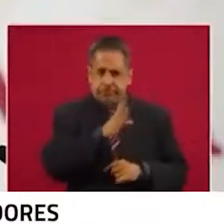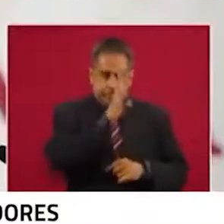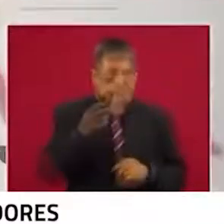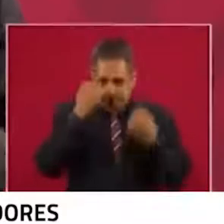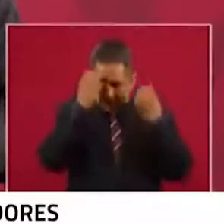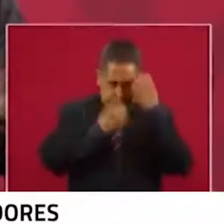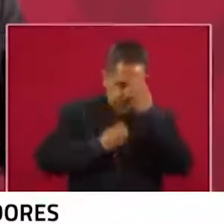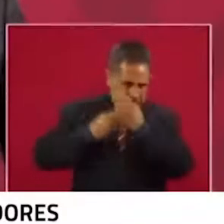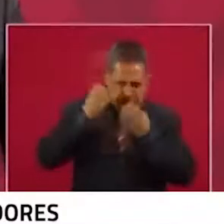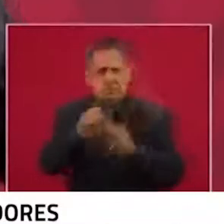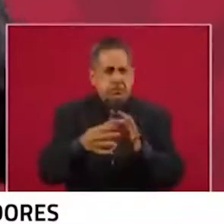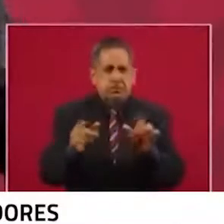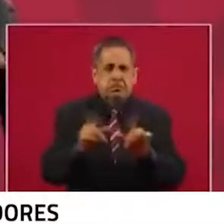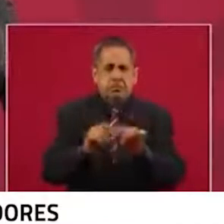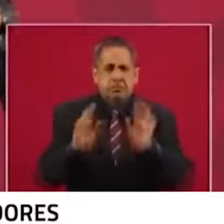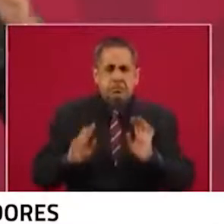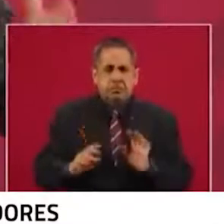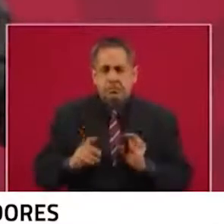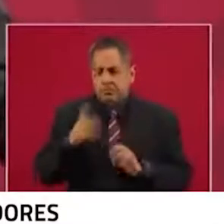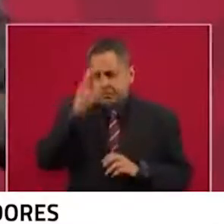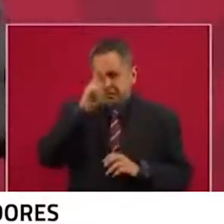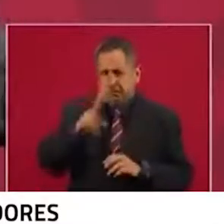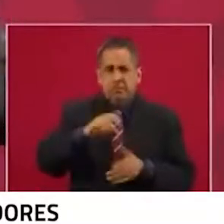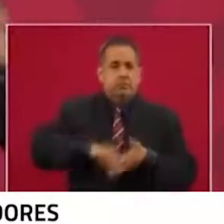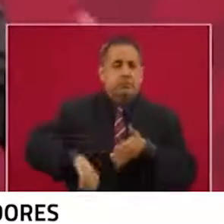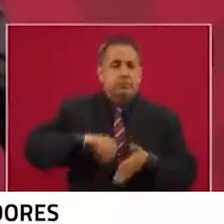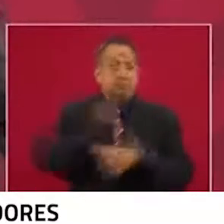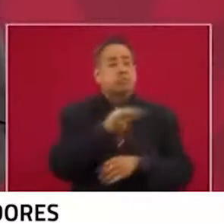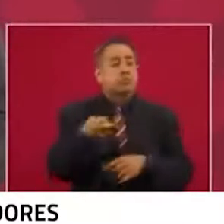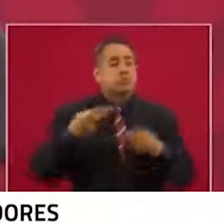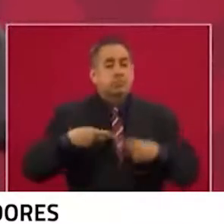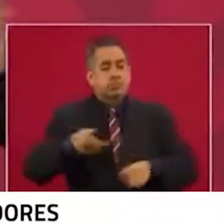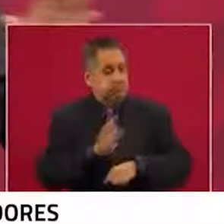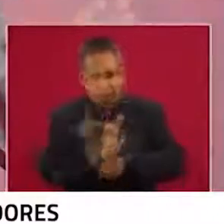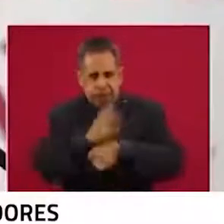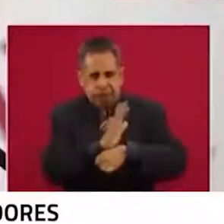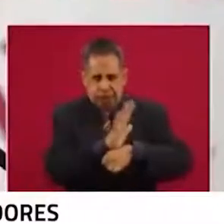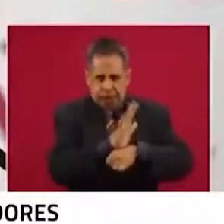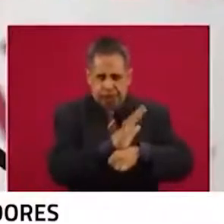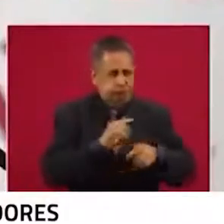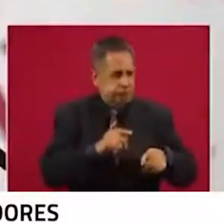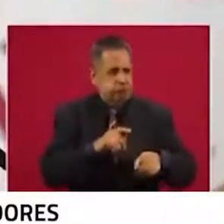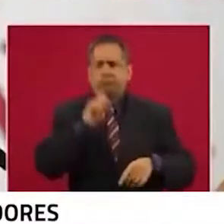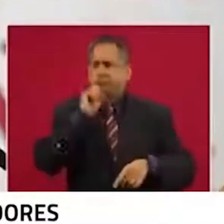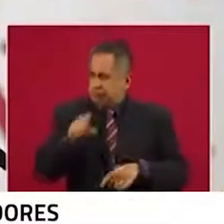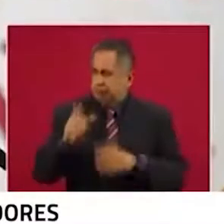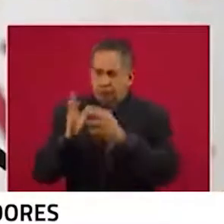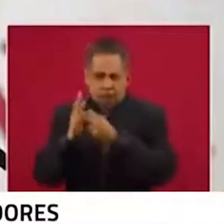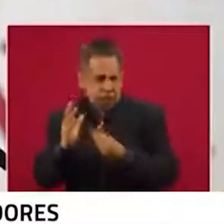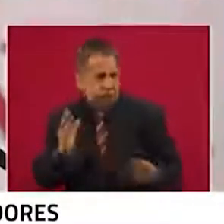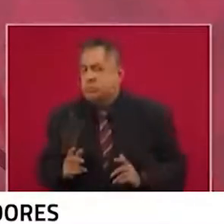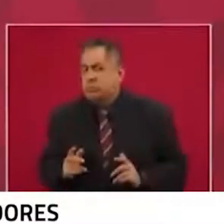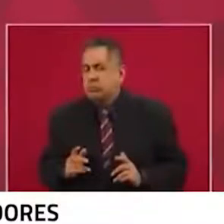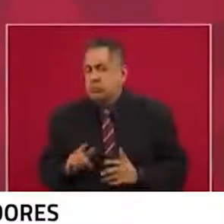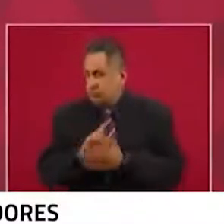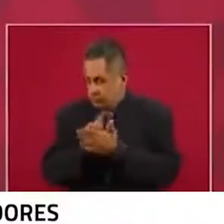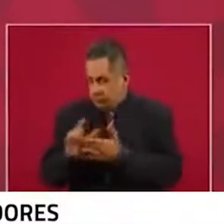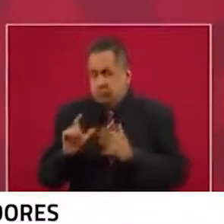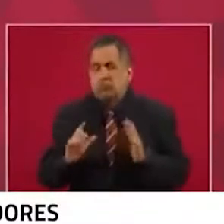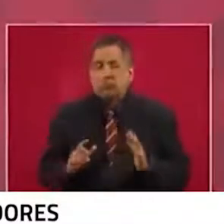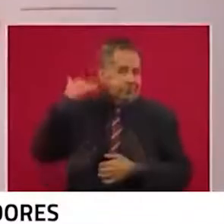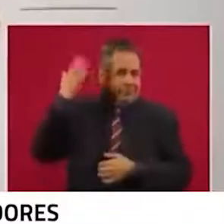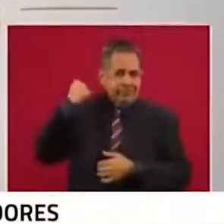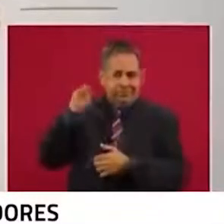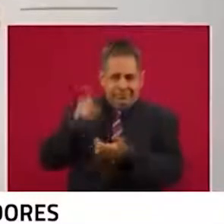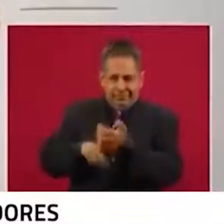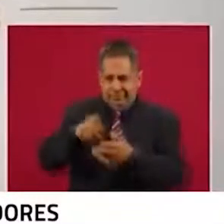directa. Eso es todo, para que no… Ah, los cineastas, lo mismo. Claro que vamos a seguir apoyándolos, porque